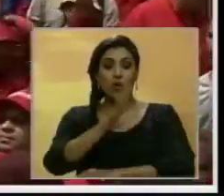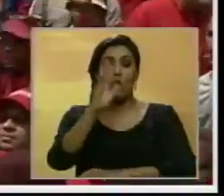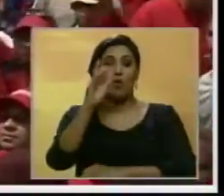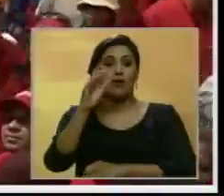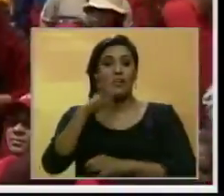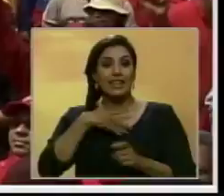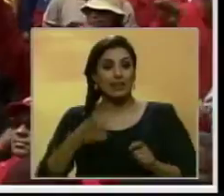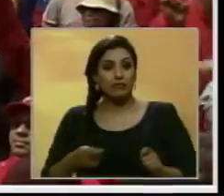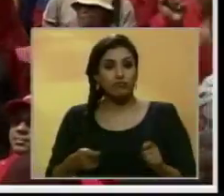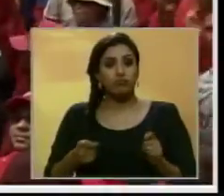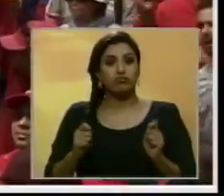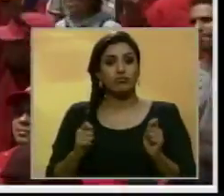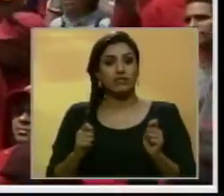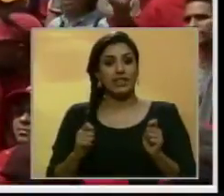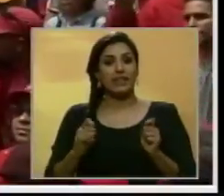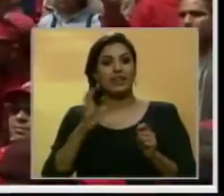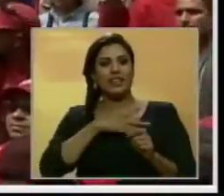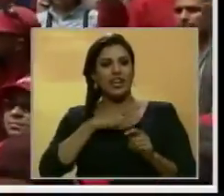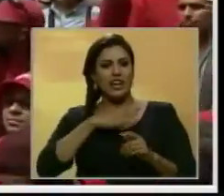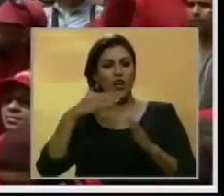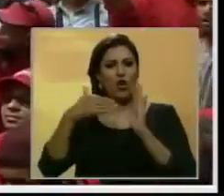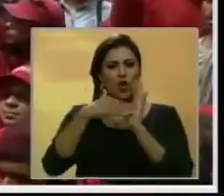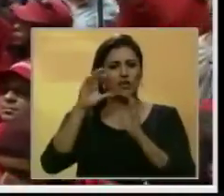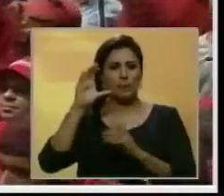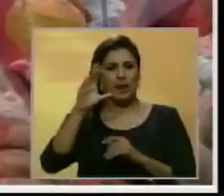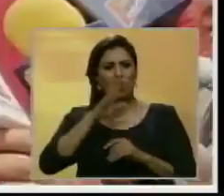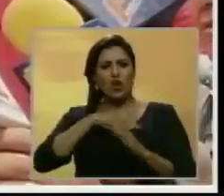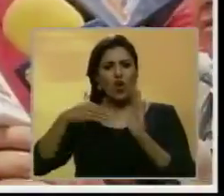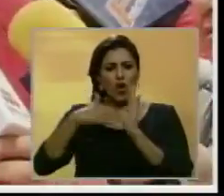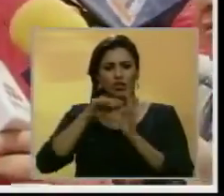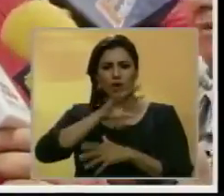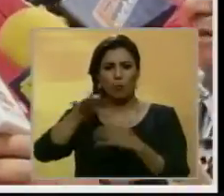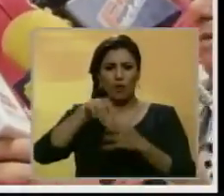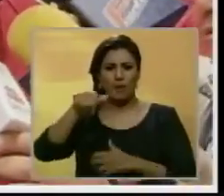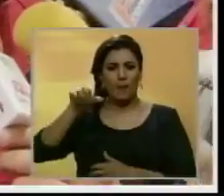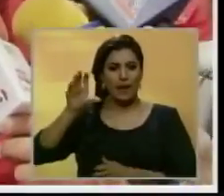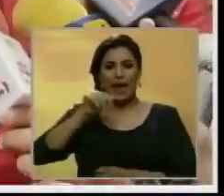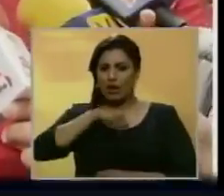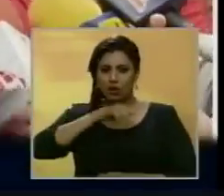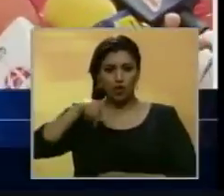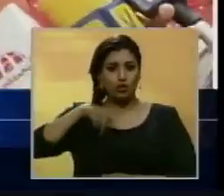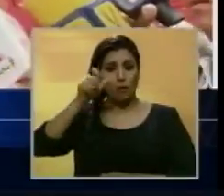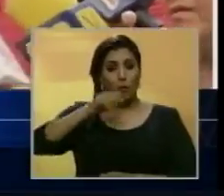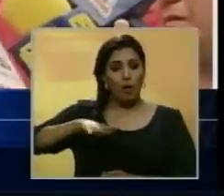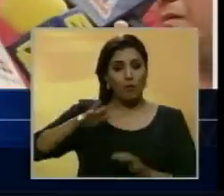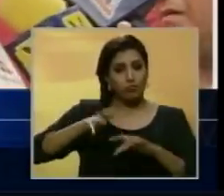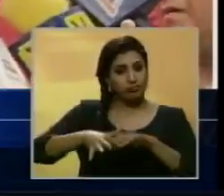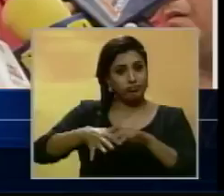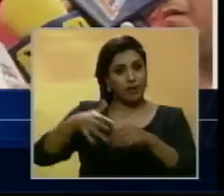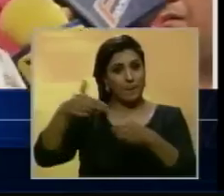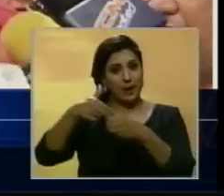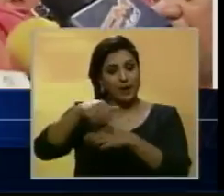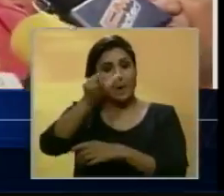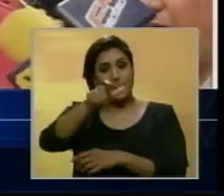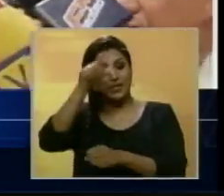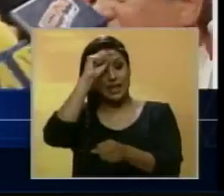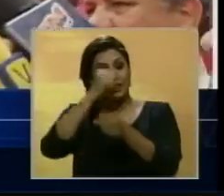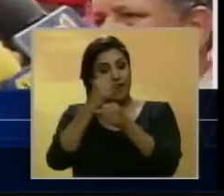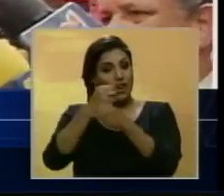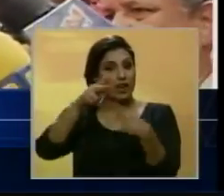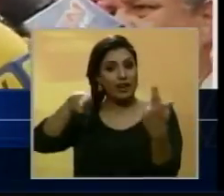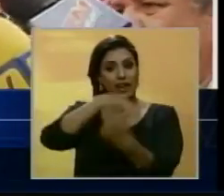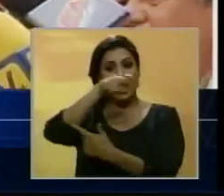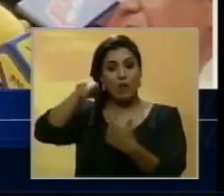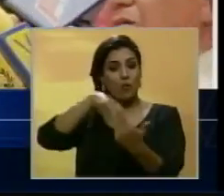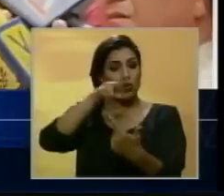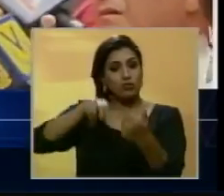tratando de ir contra nuestra soberanía, contra nuestra dignidad de patria. Aquí está nuestro pueblo petrolero, nuestros trabajadores